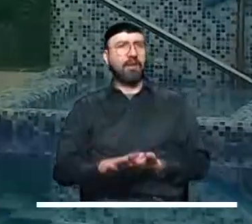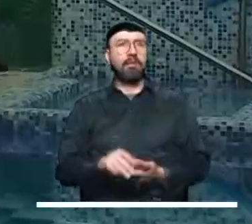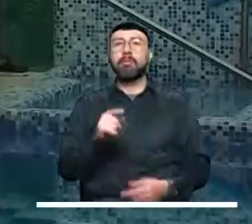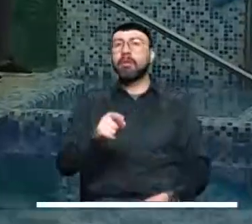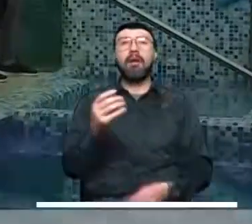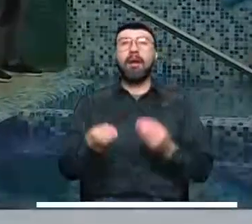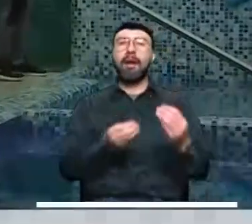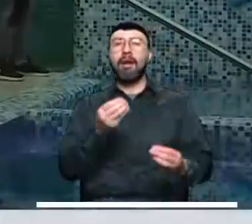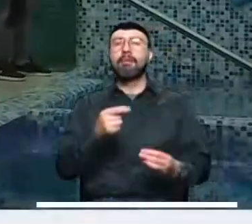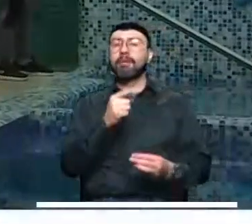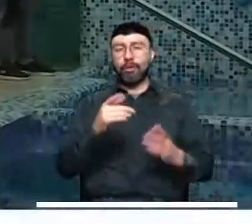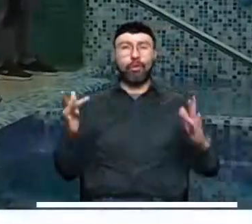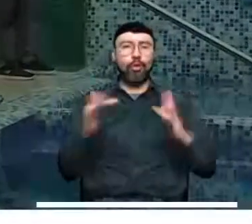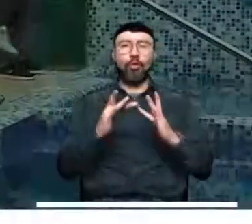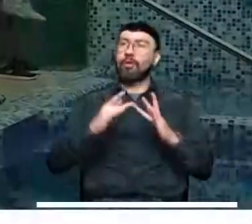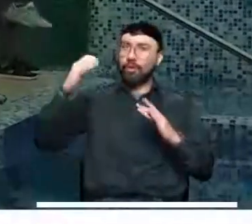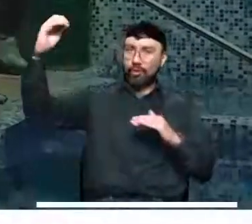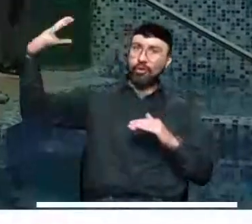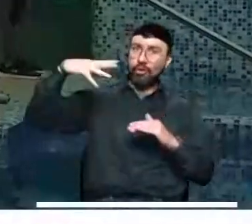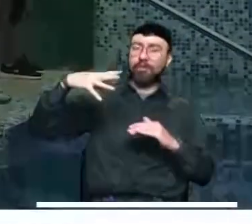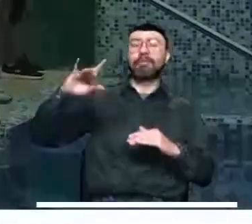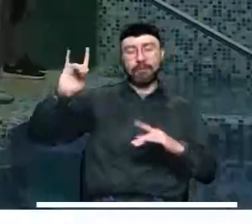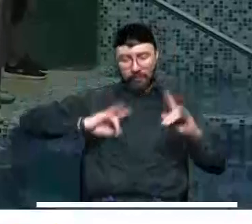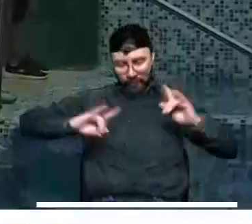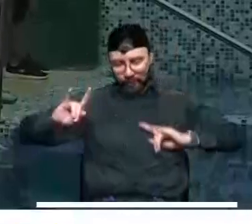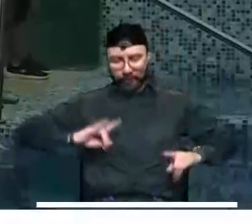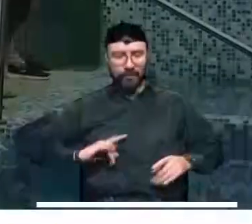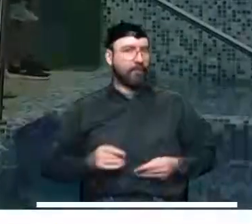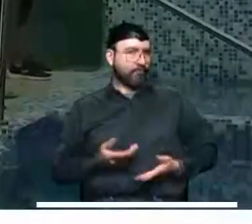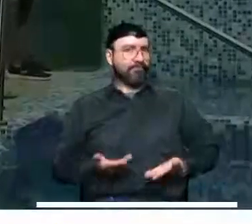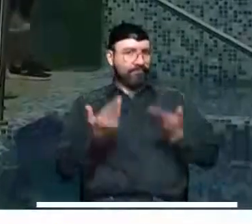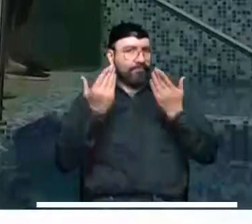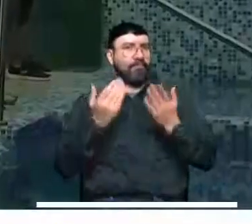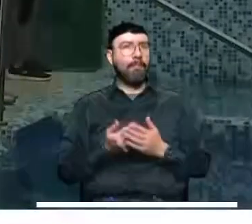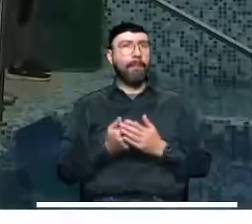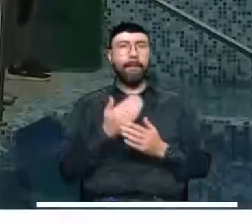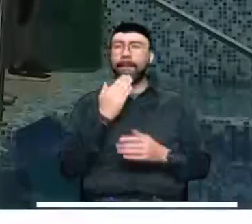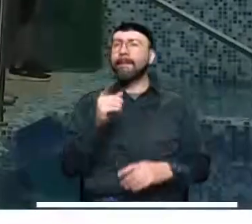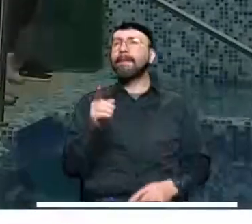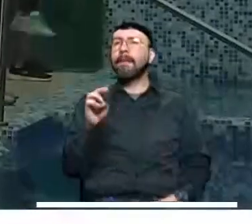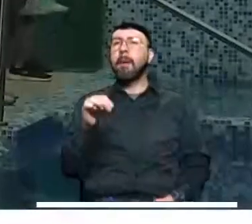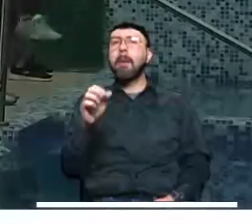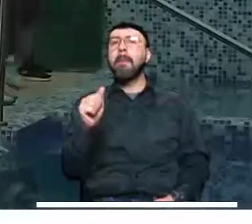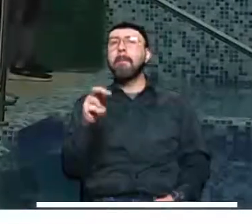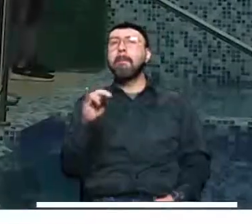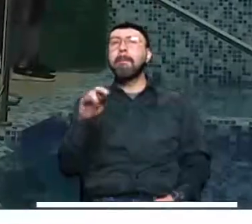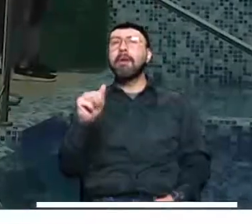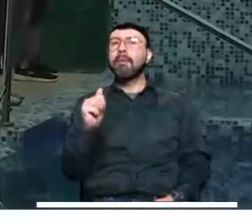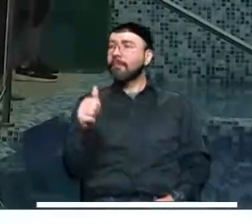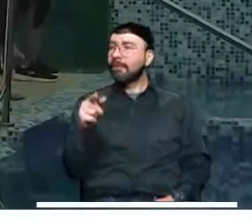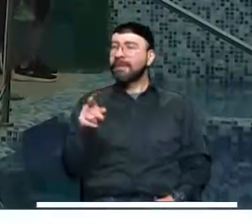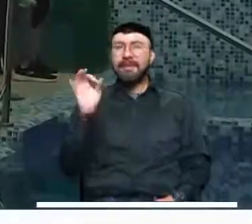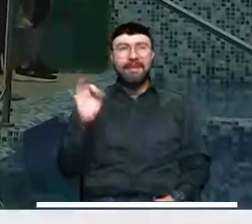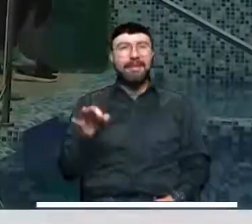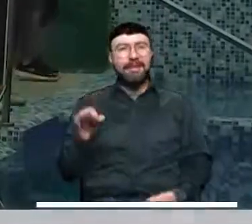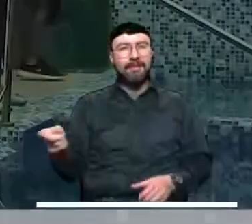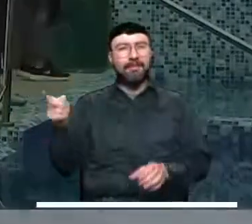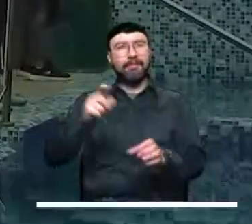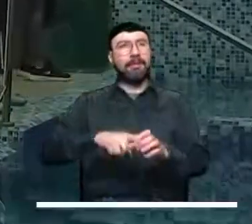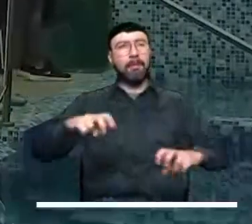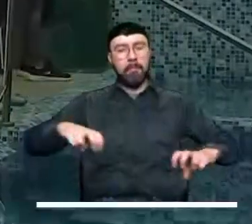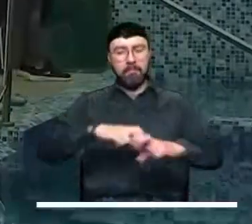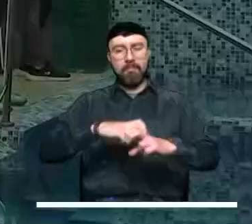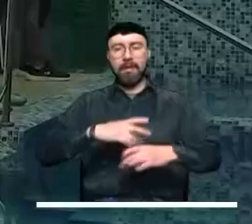están conectados al sol. Por favor, miren ahí, María, que es una mujer que siempre ha estado conmigo en los parques de la